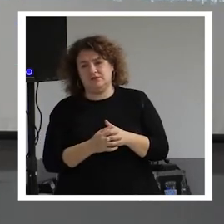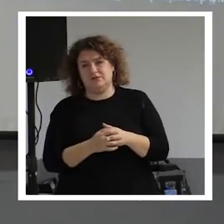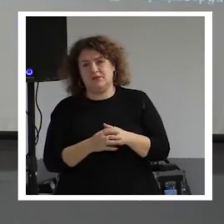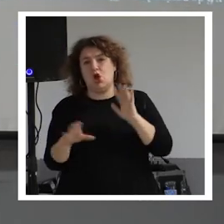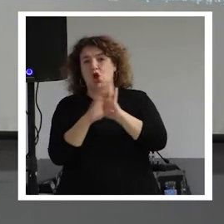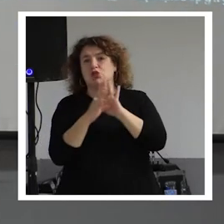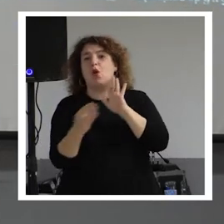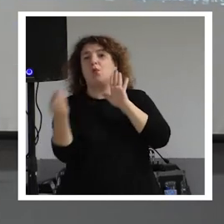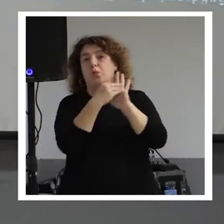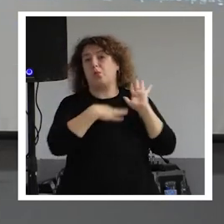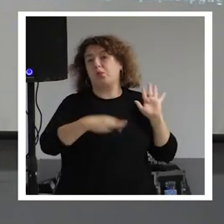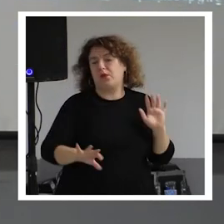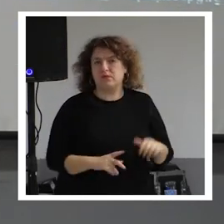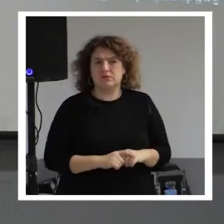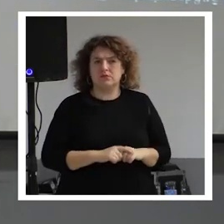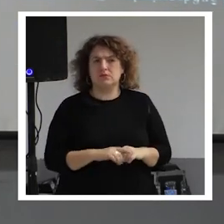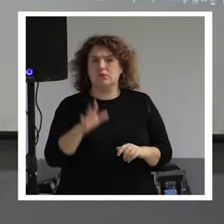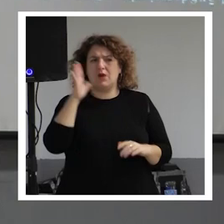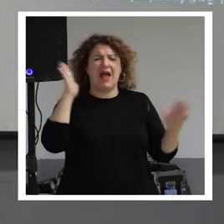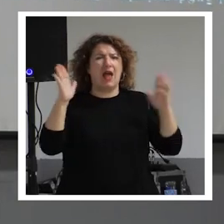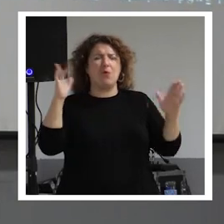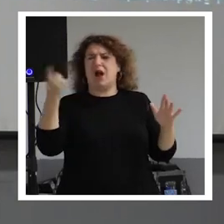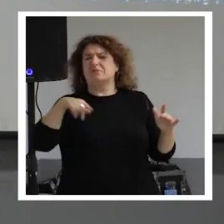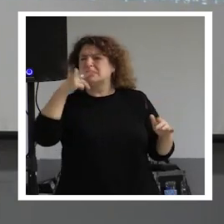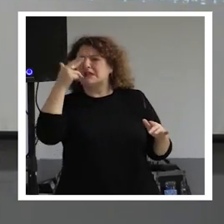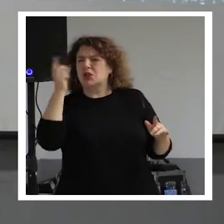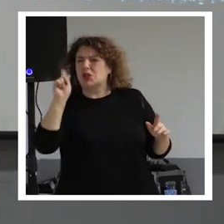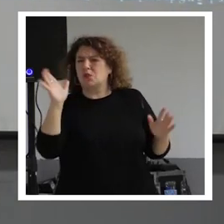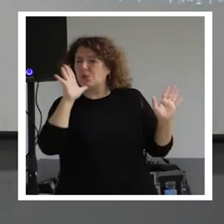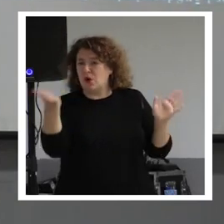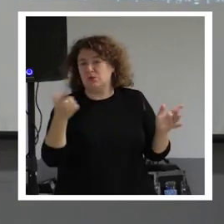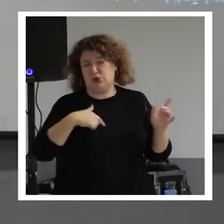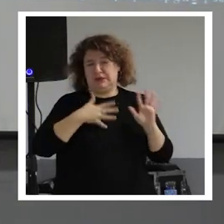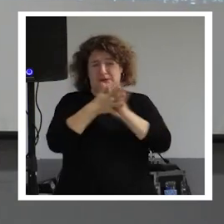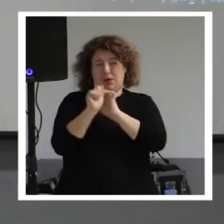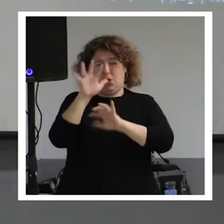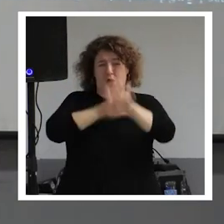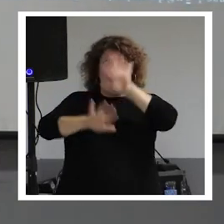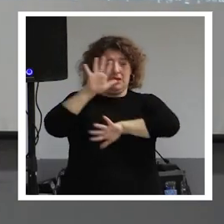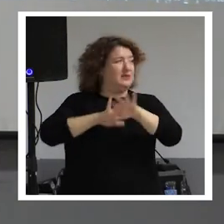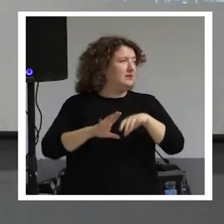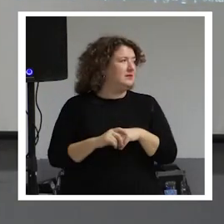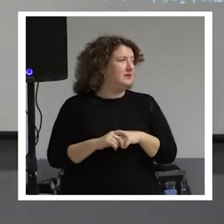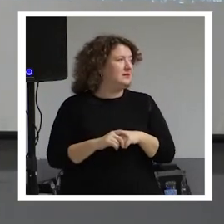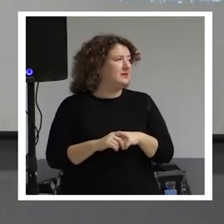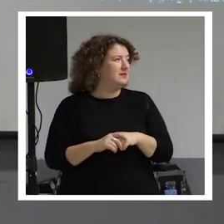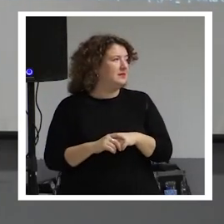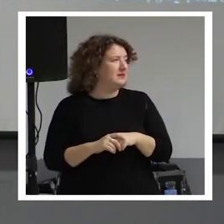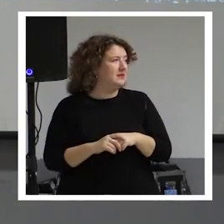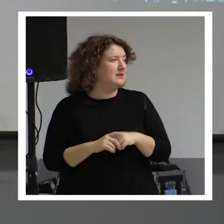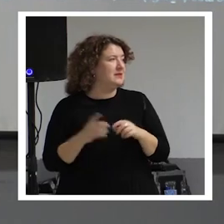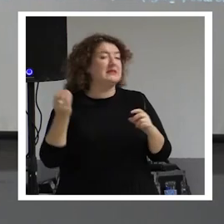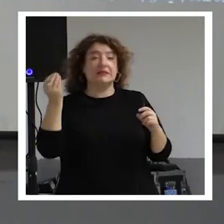tenían que pronunciarse a favor y en contra y se habían la mayoría a favor entonces pasaba directamente a la tabla